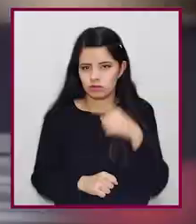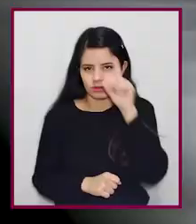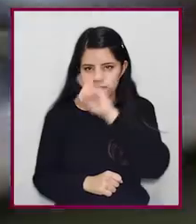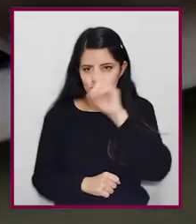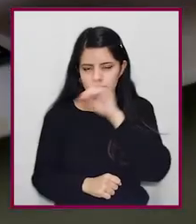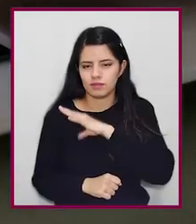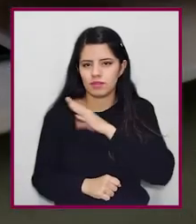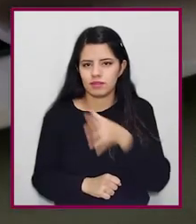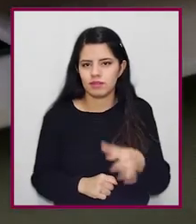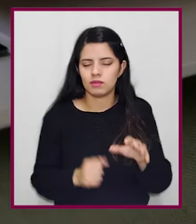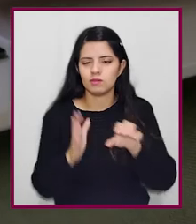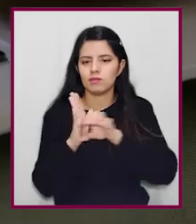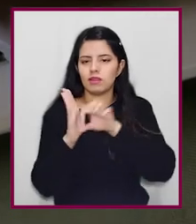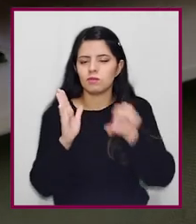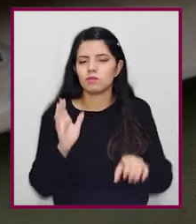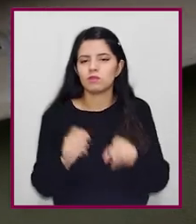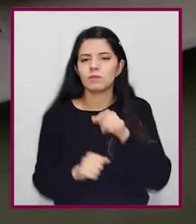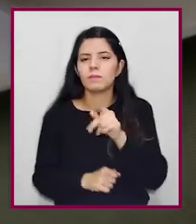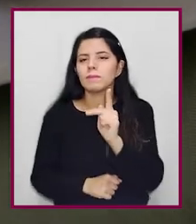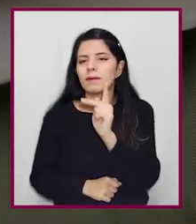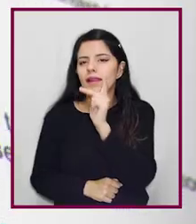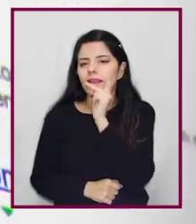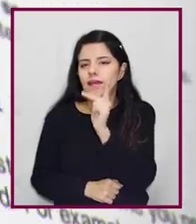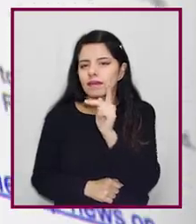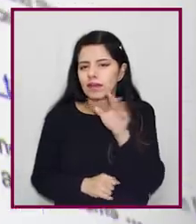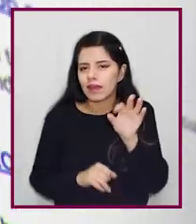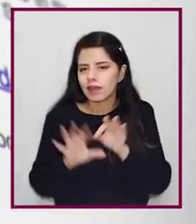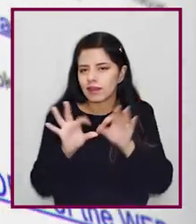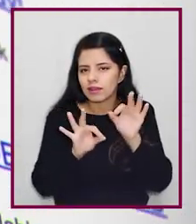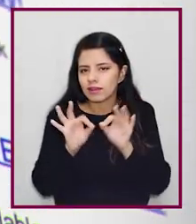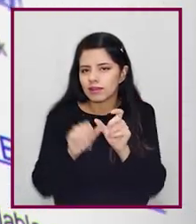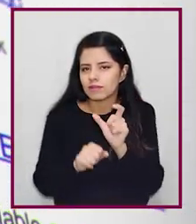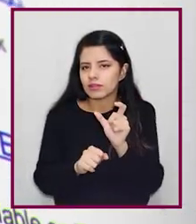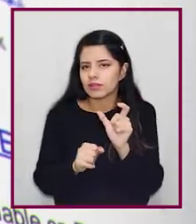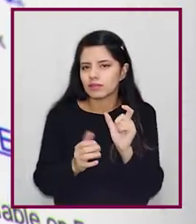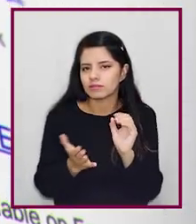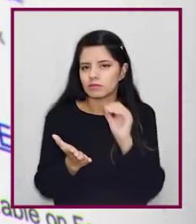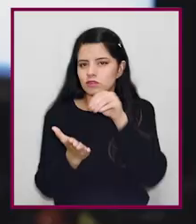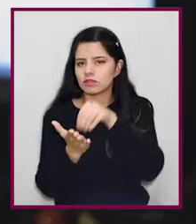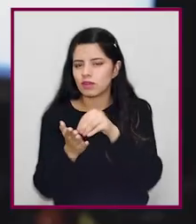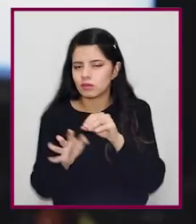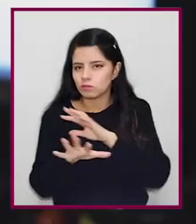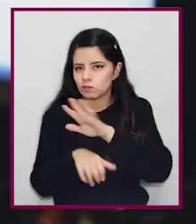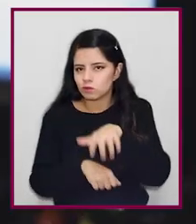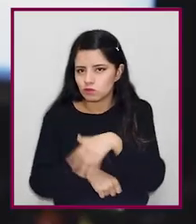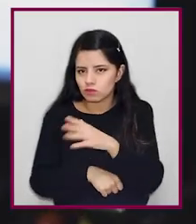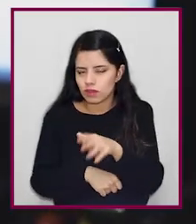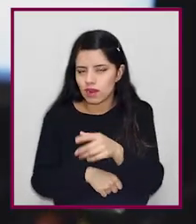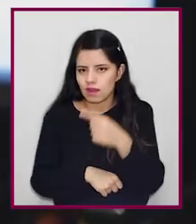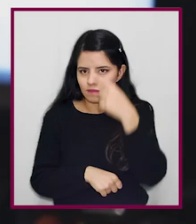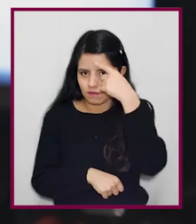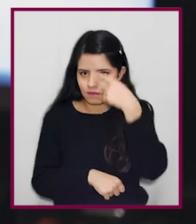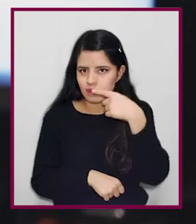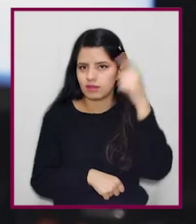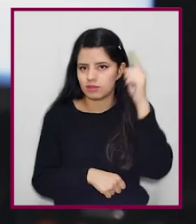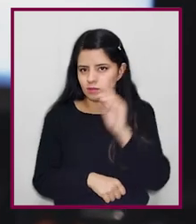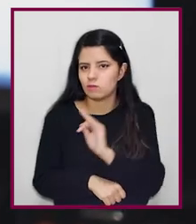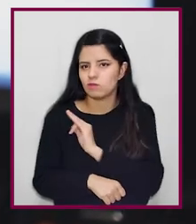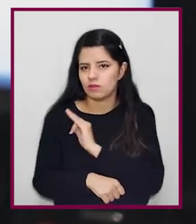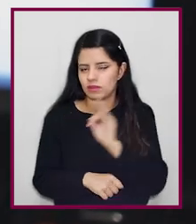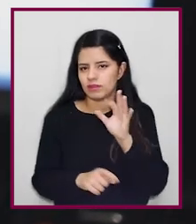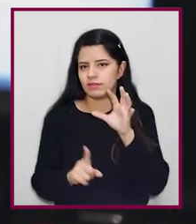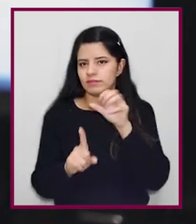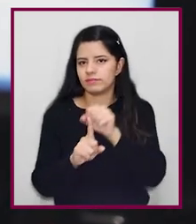ejemplo, elige las palabras clave adecuadas. Esto nos puede facilitar mucho la búsqueda y podemos encontrar rápidamente lo que